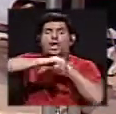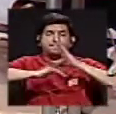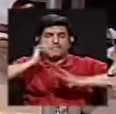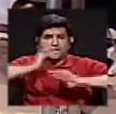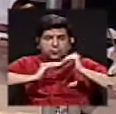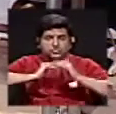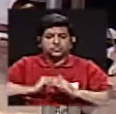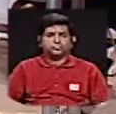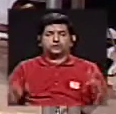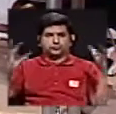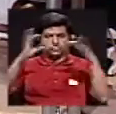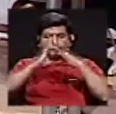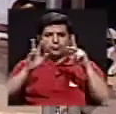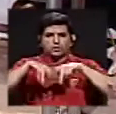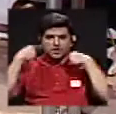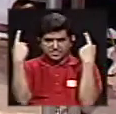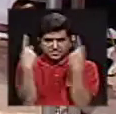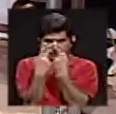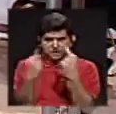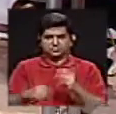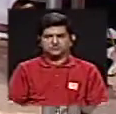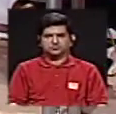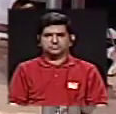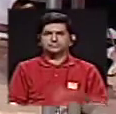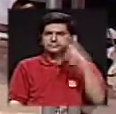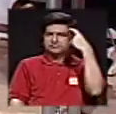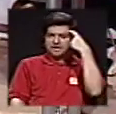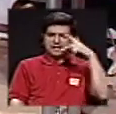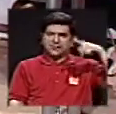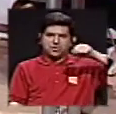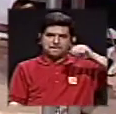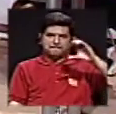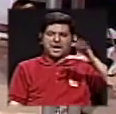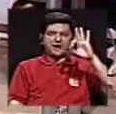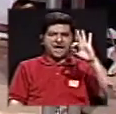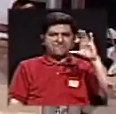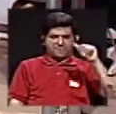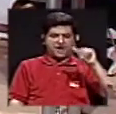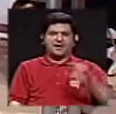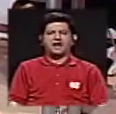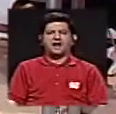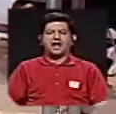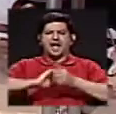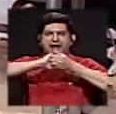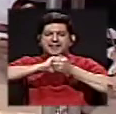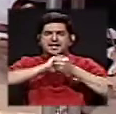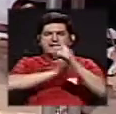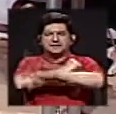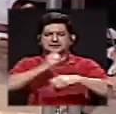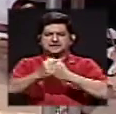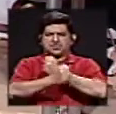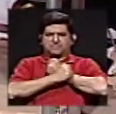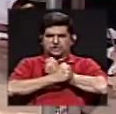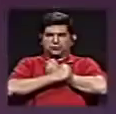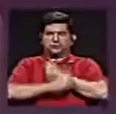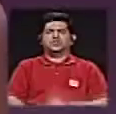entre los partidos entre él para que el frente amplio alianza patriótica para